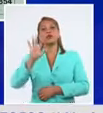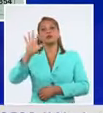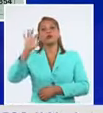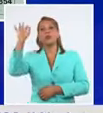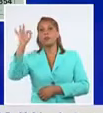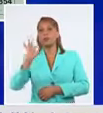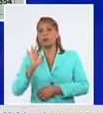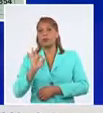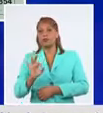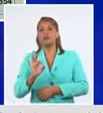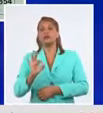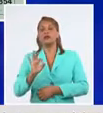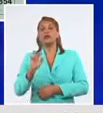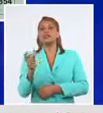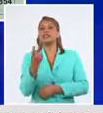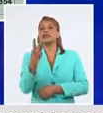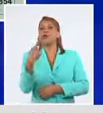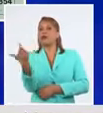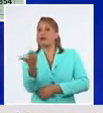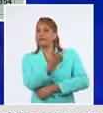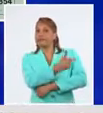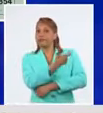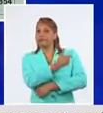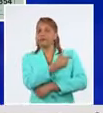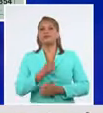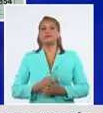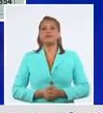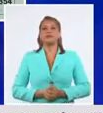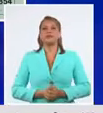69,5% la segunda dosis, el